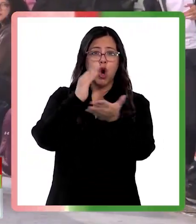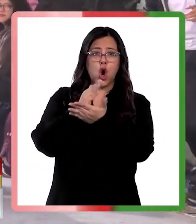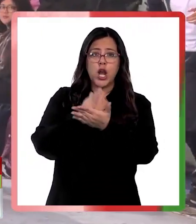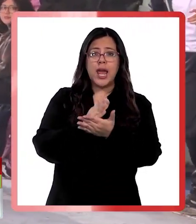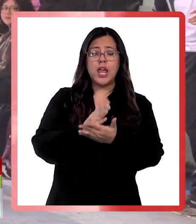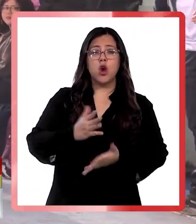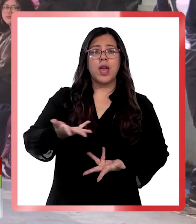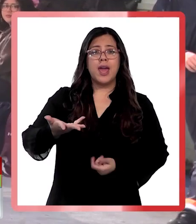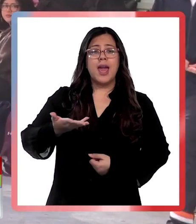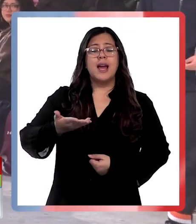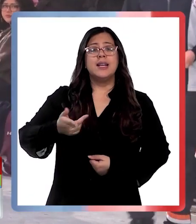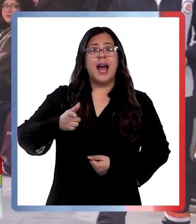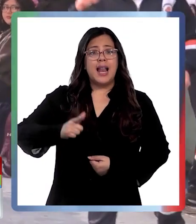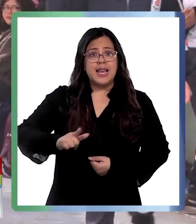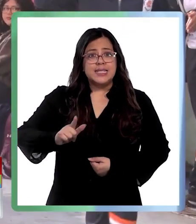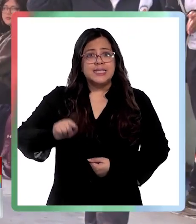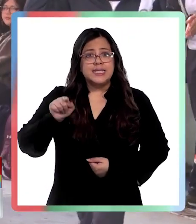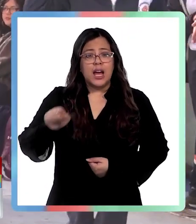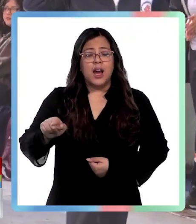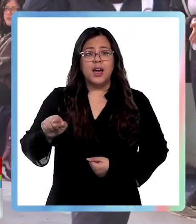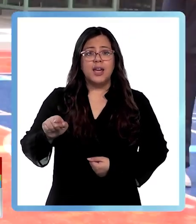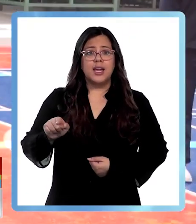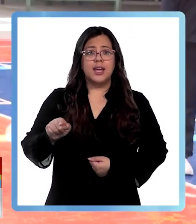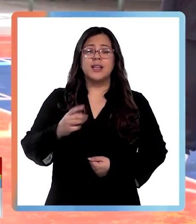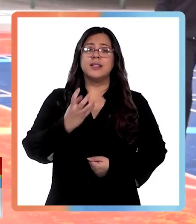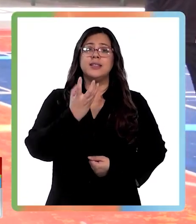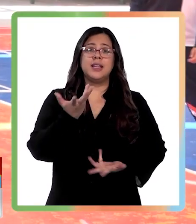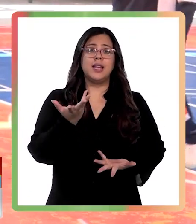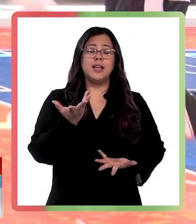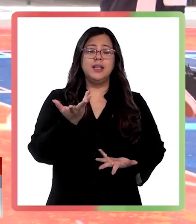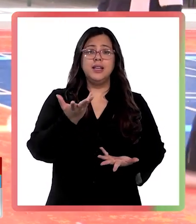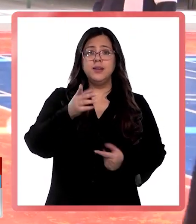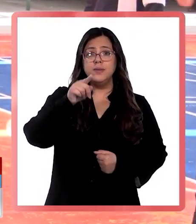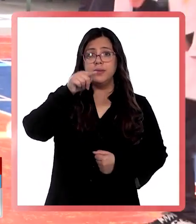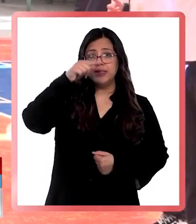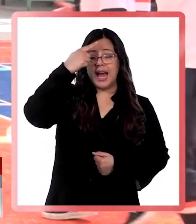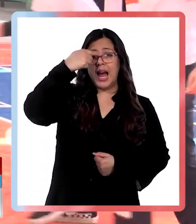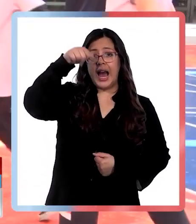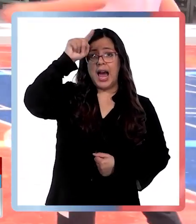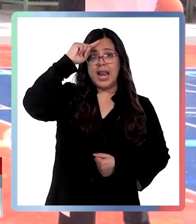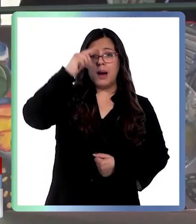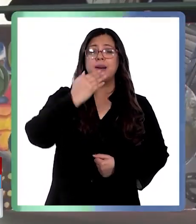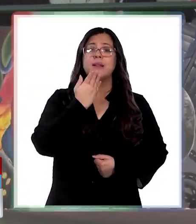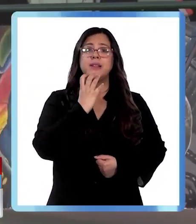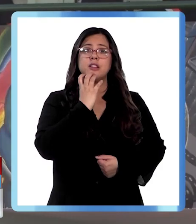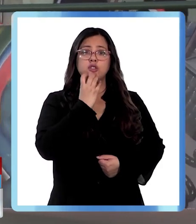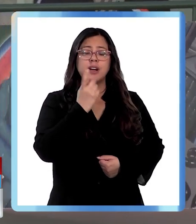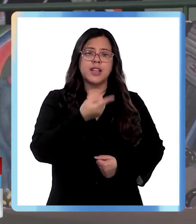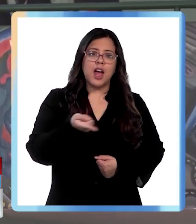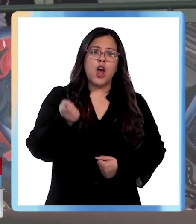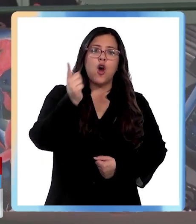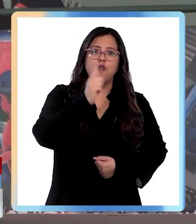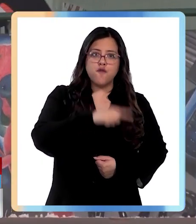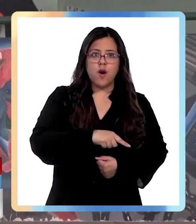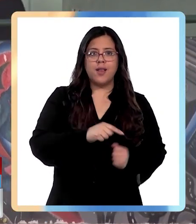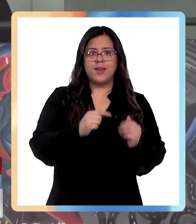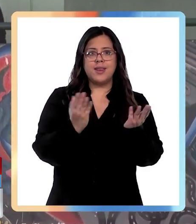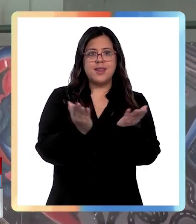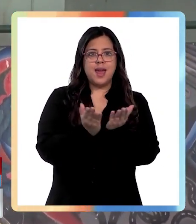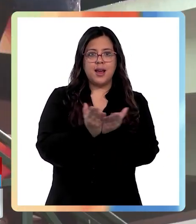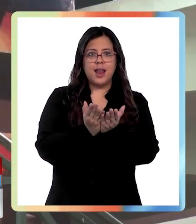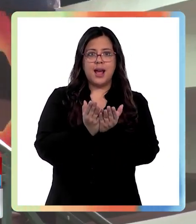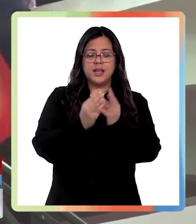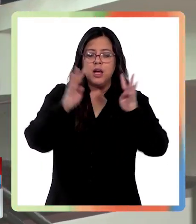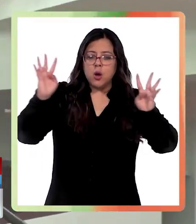estudiantes de establecimientos educacionales de Antofagasta y Calama retornarán a clases tras el término de las vacaciones de invierno.